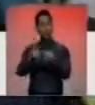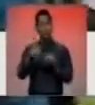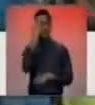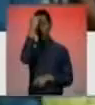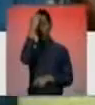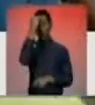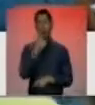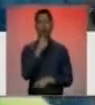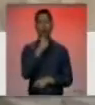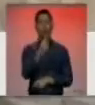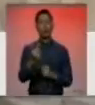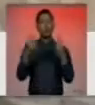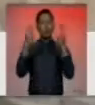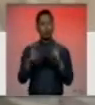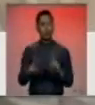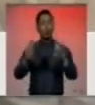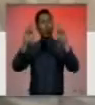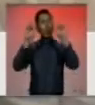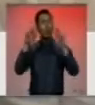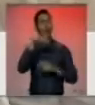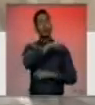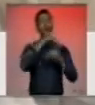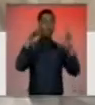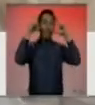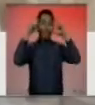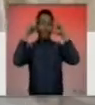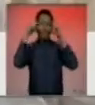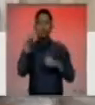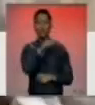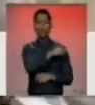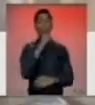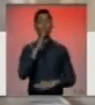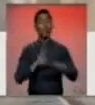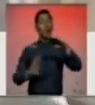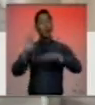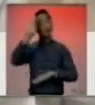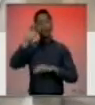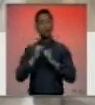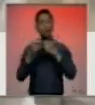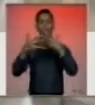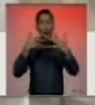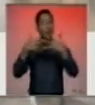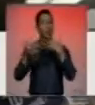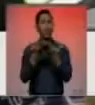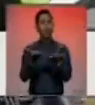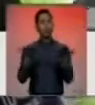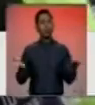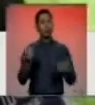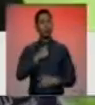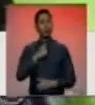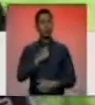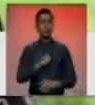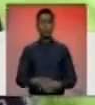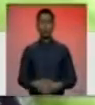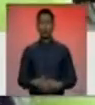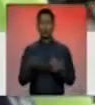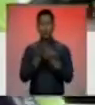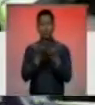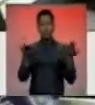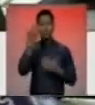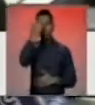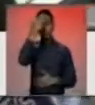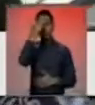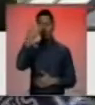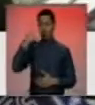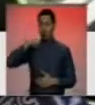dijo que también espera que el candidato de la oposición se comprometa a transparentar su patrimonio. No sé si ustedes saben en qué página web lo ha